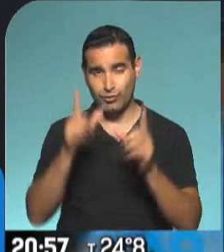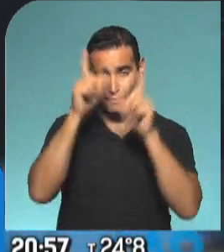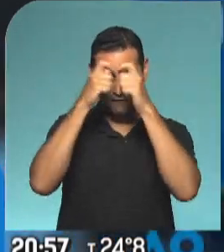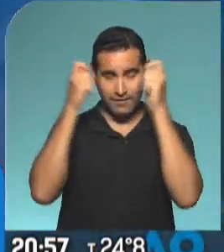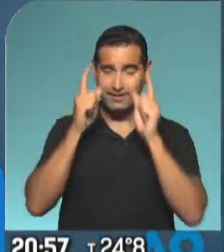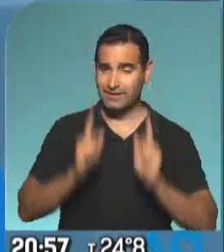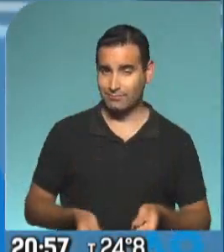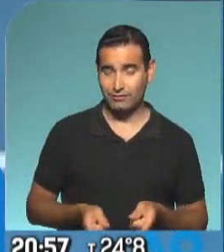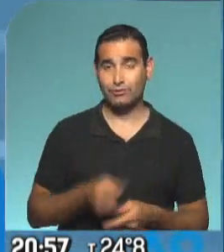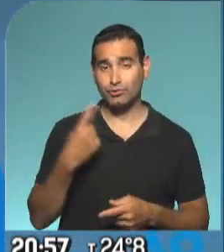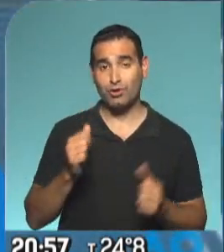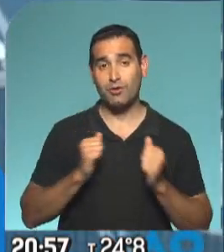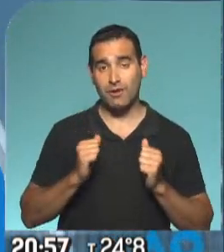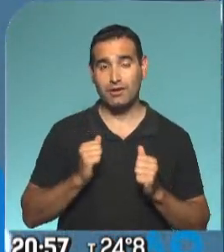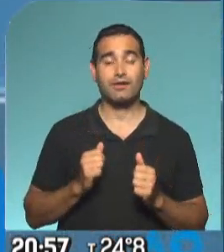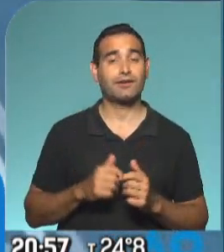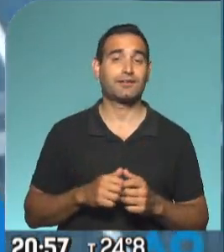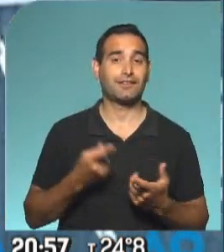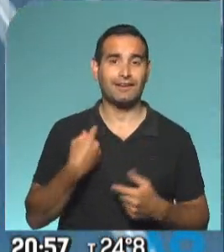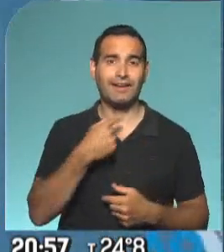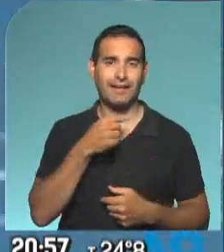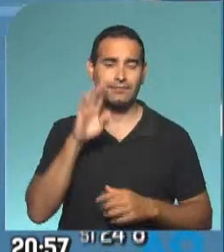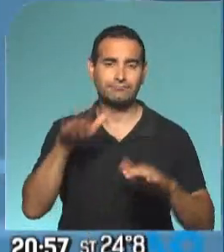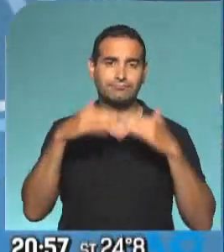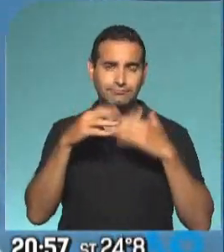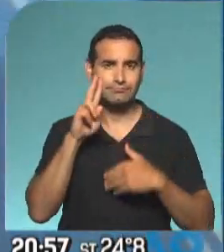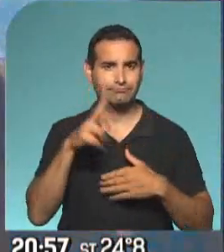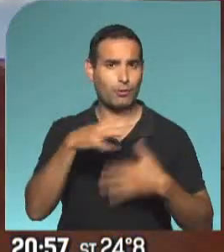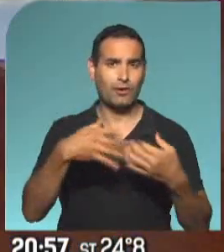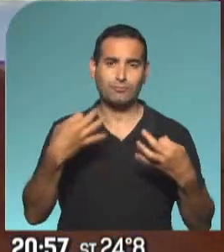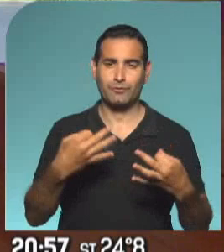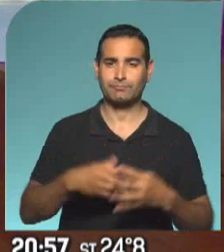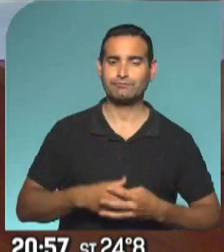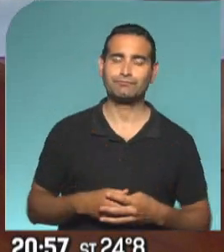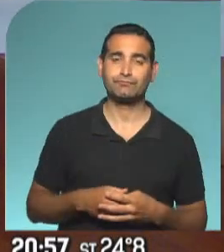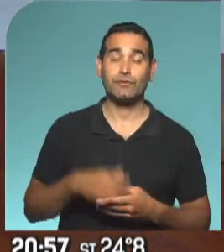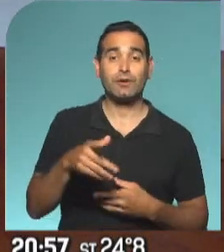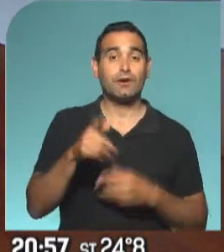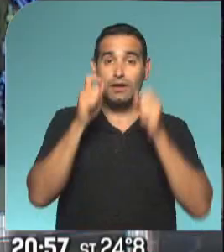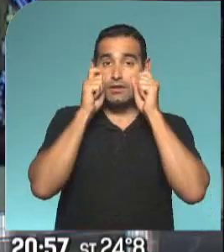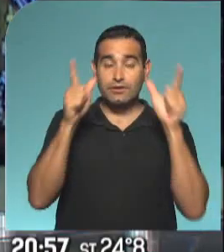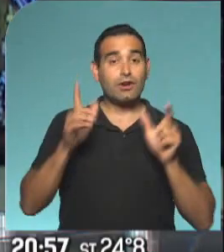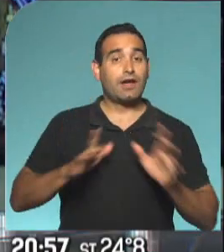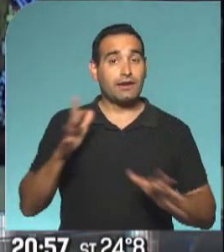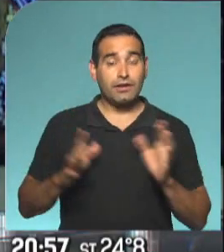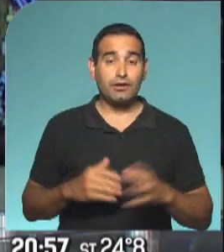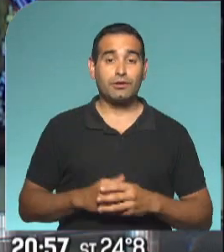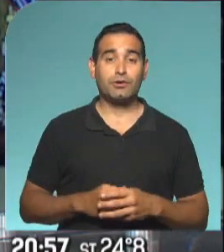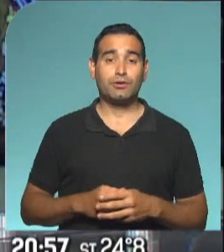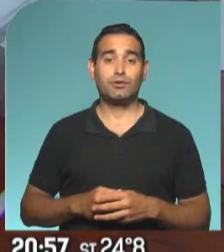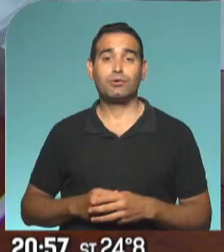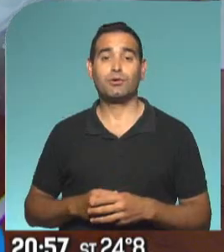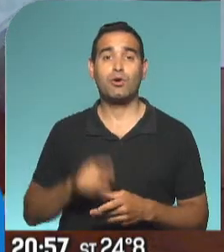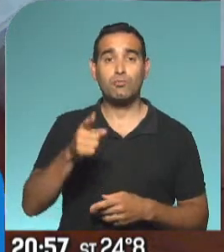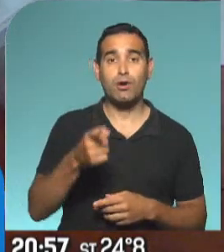que todos esperamos por el bien del tenis verlo, ¿no? Porque da gusto jugar, hay que ver cómo vuelve. Ahora, atención, arquero, sí. Si fuiste vulnerado, mirá, si